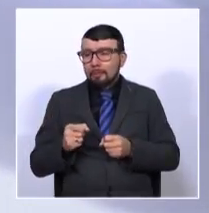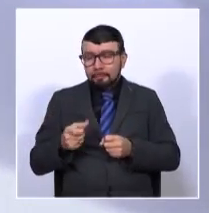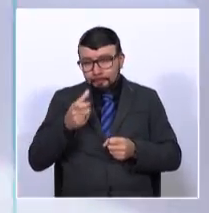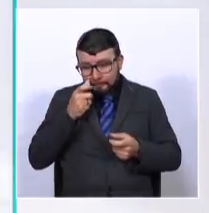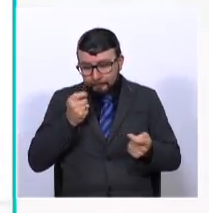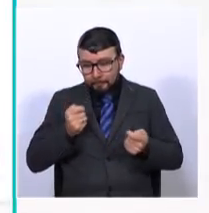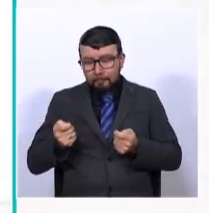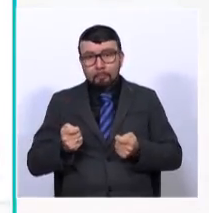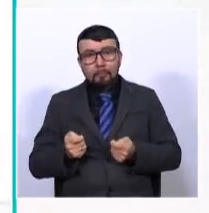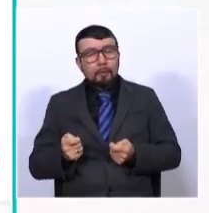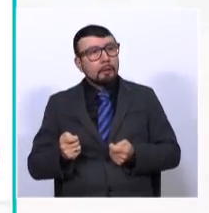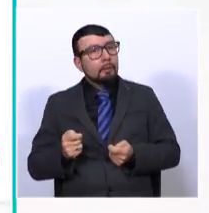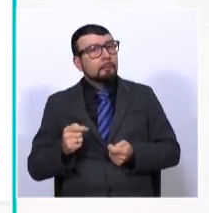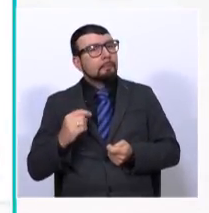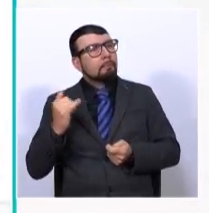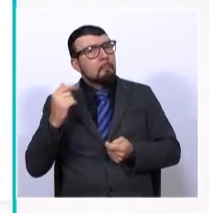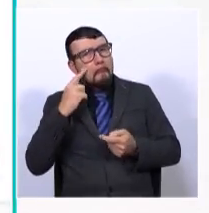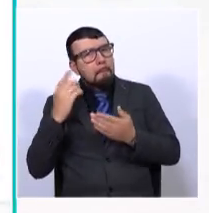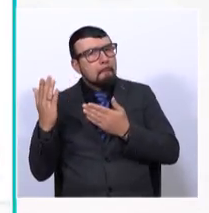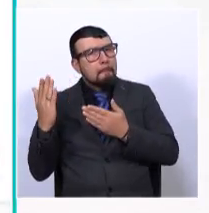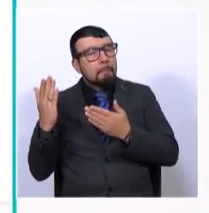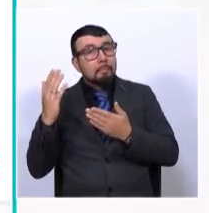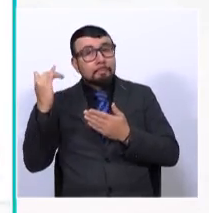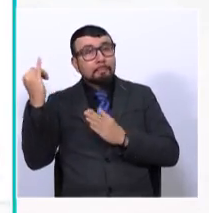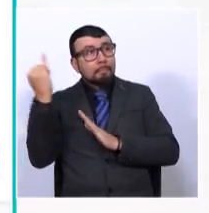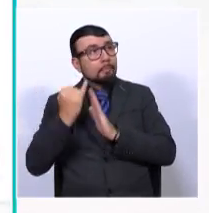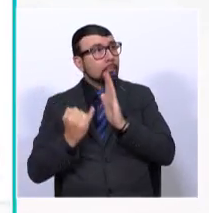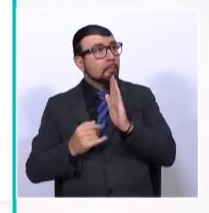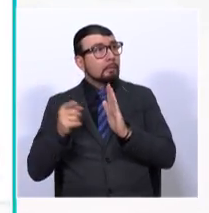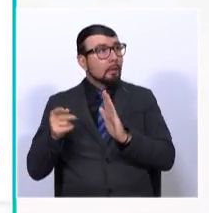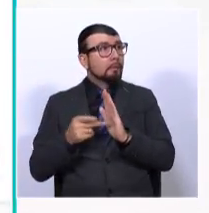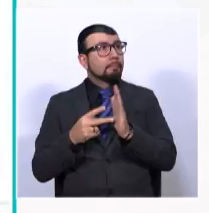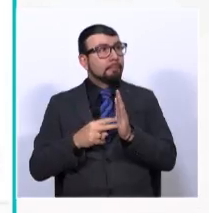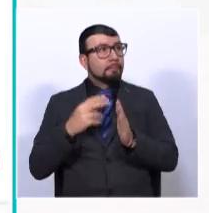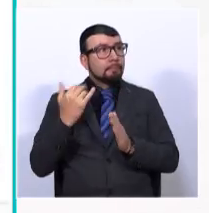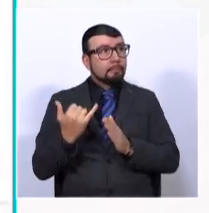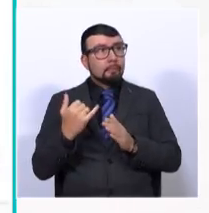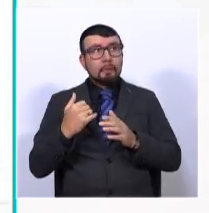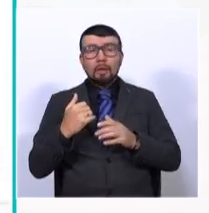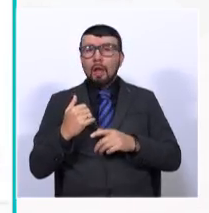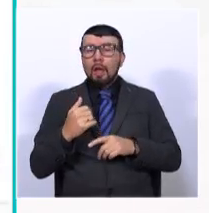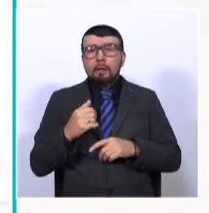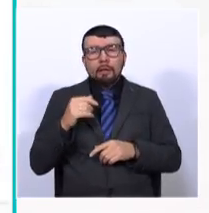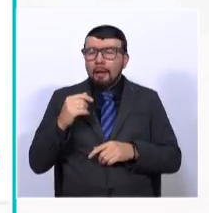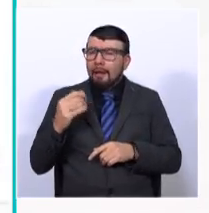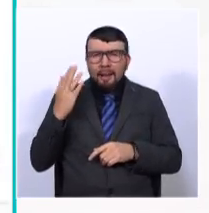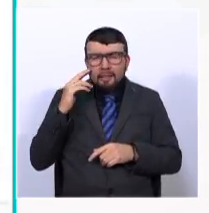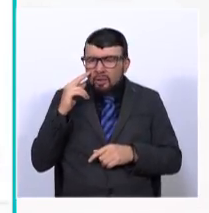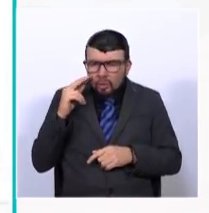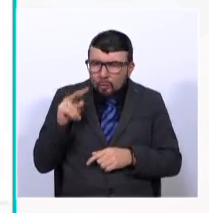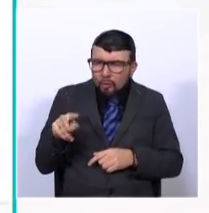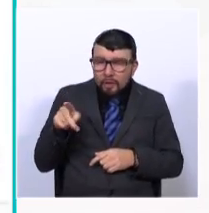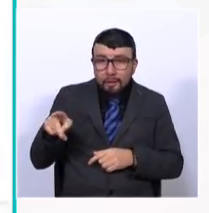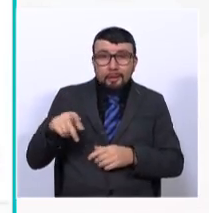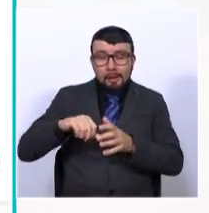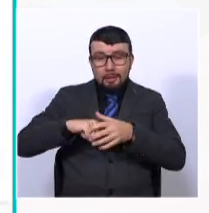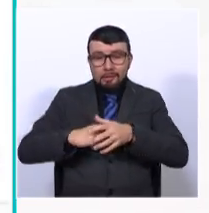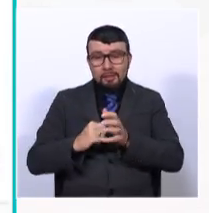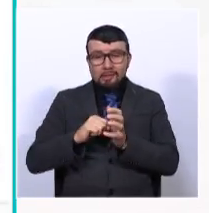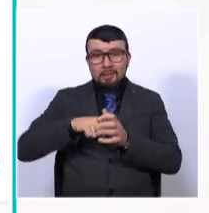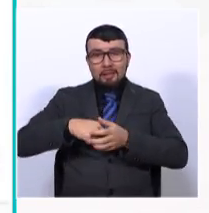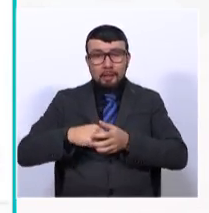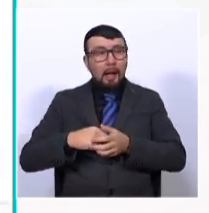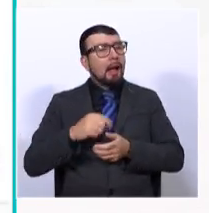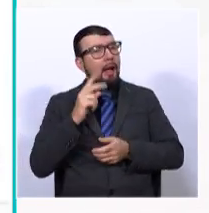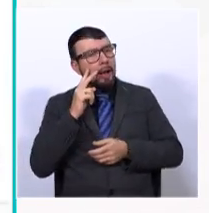vemos la imagen en pantalla de el desgaste, de eso que no pudimos ver ahí en ese modelo que tenía el